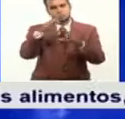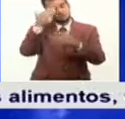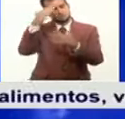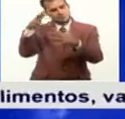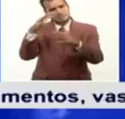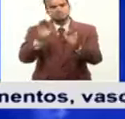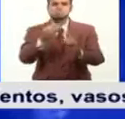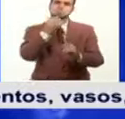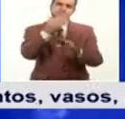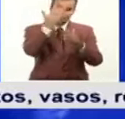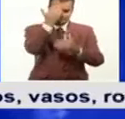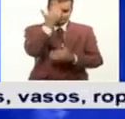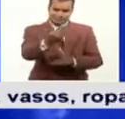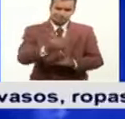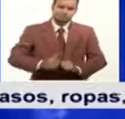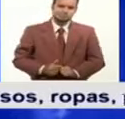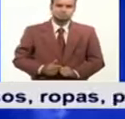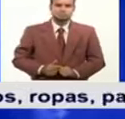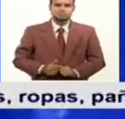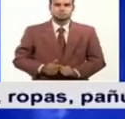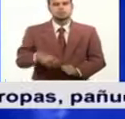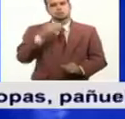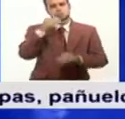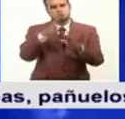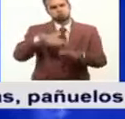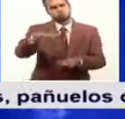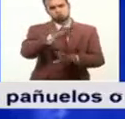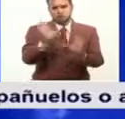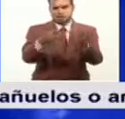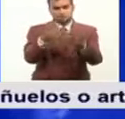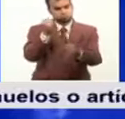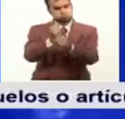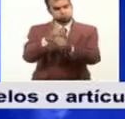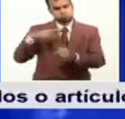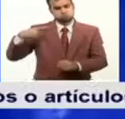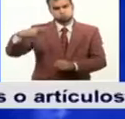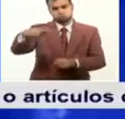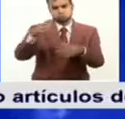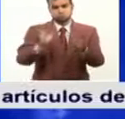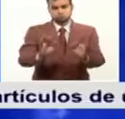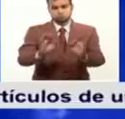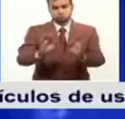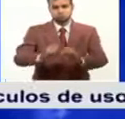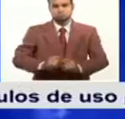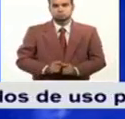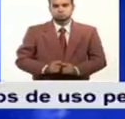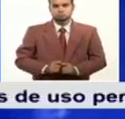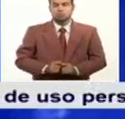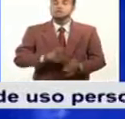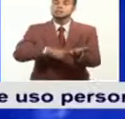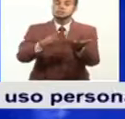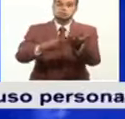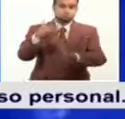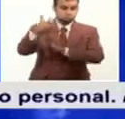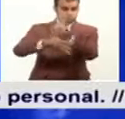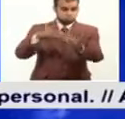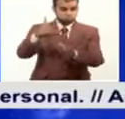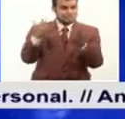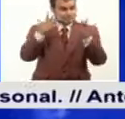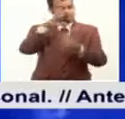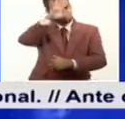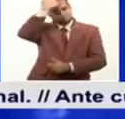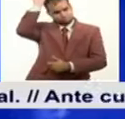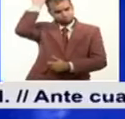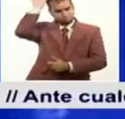ti, al equipo que nos acompaña todos los días, Leonel Mieres, el intérprete de lenguas de señas,